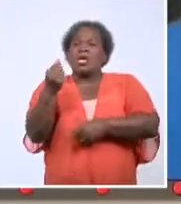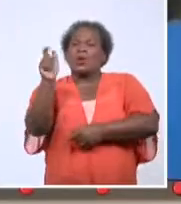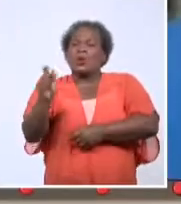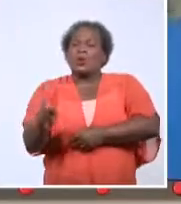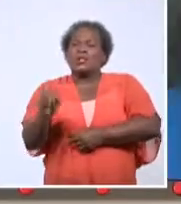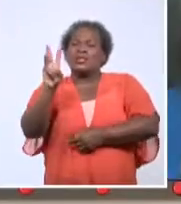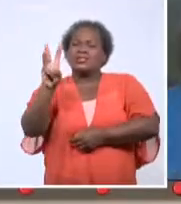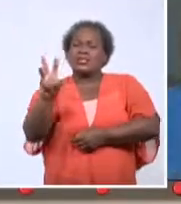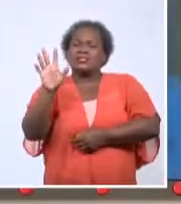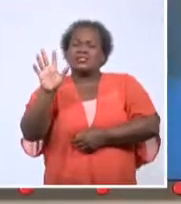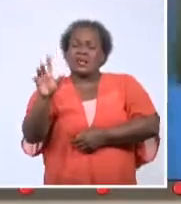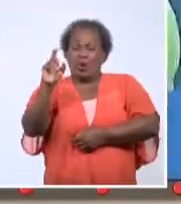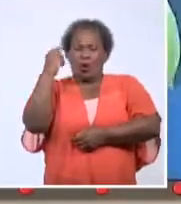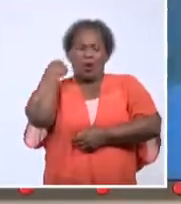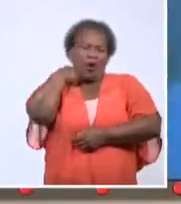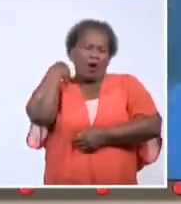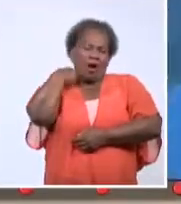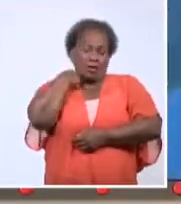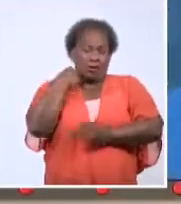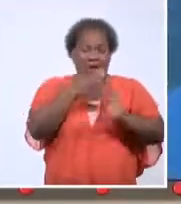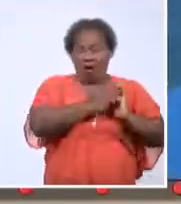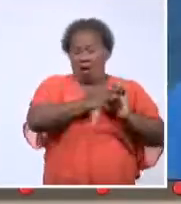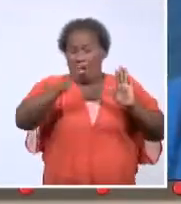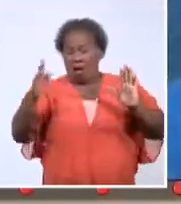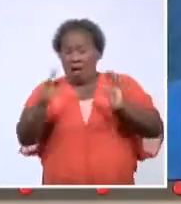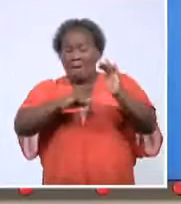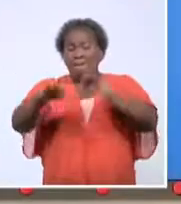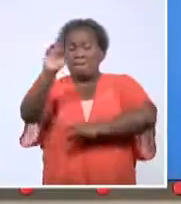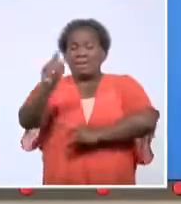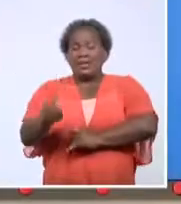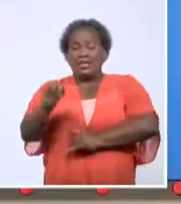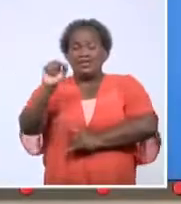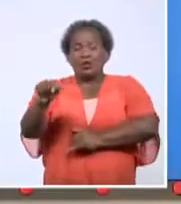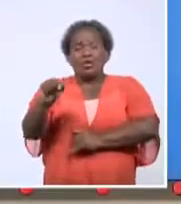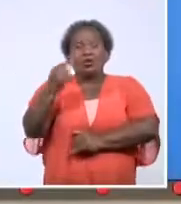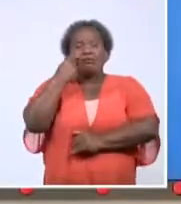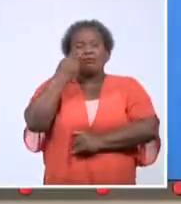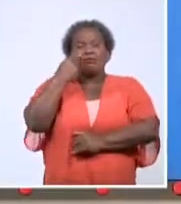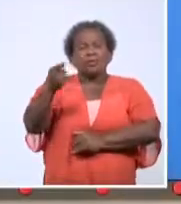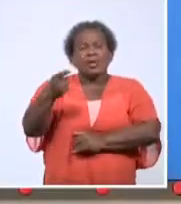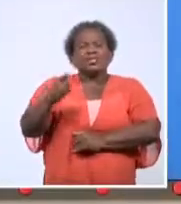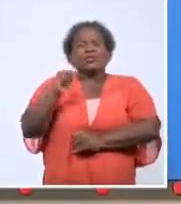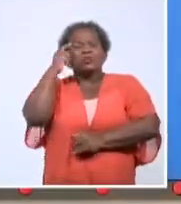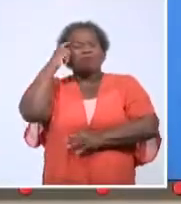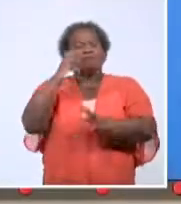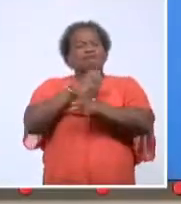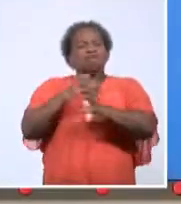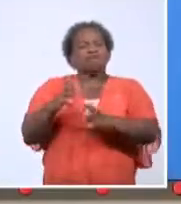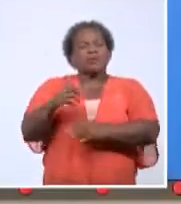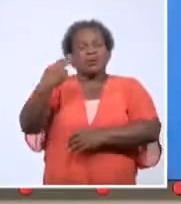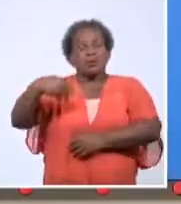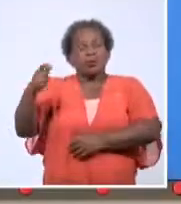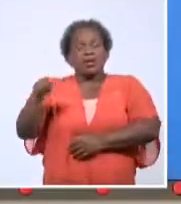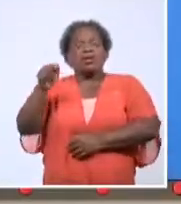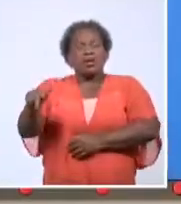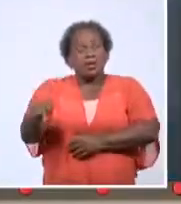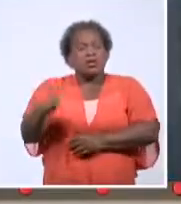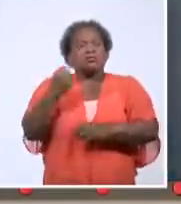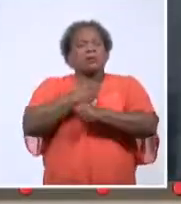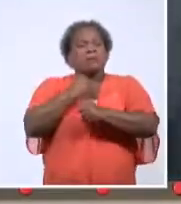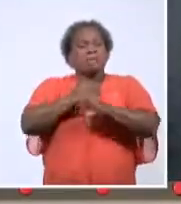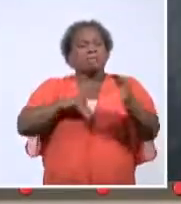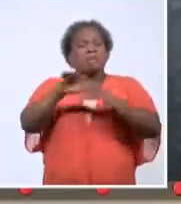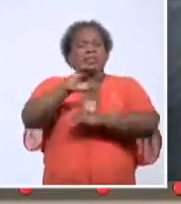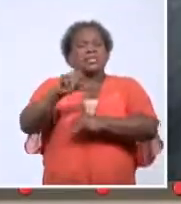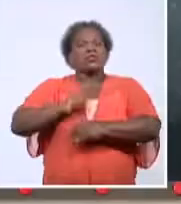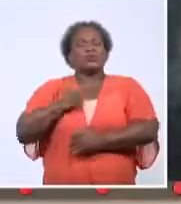de 2015 a 2017 fue ministro coordinador de conocimiento y talento humano y ejerció como ministro de Cultura entre abril y